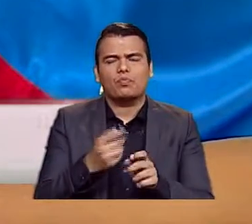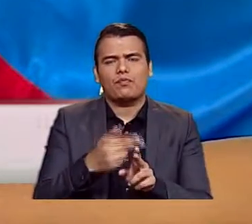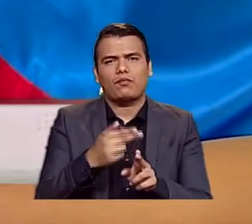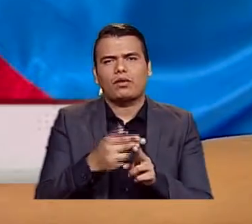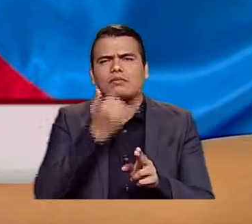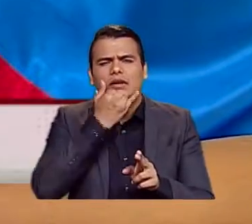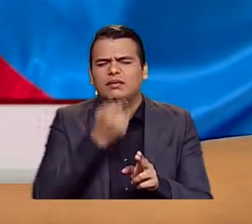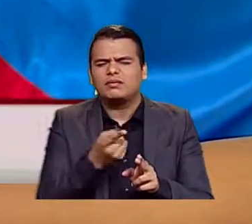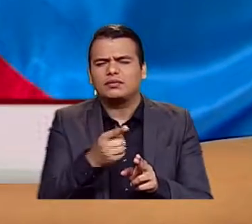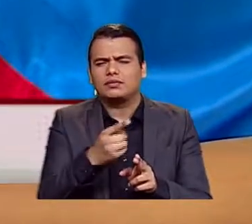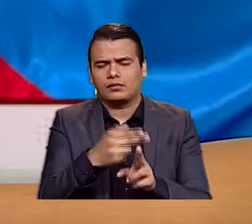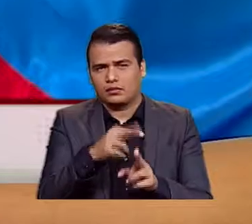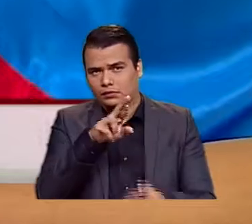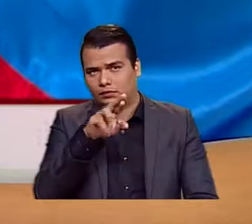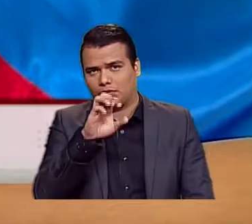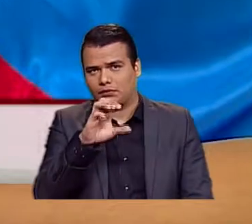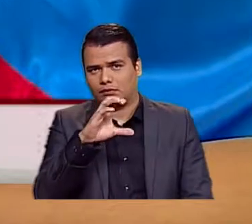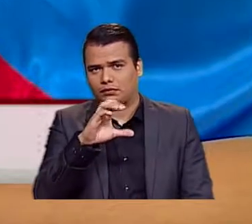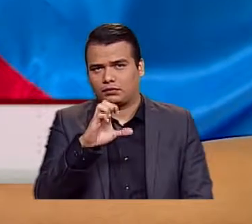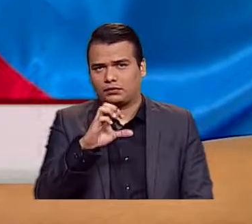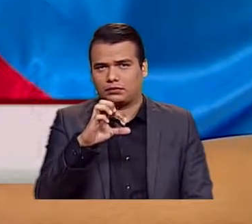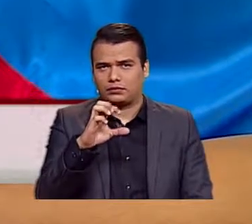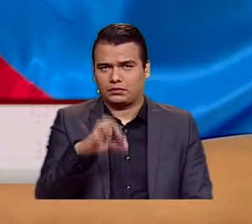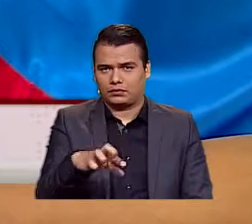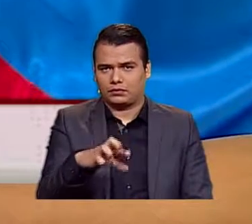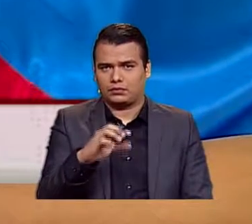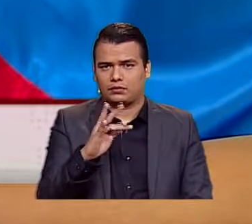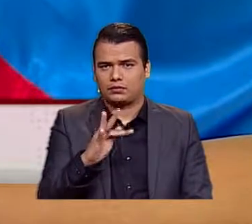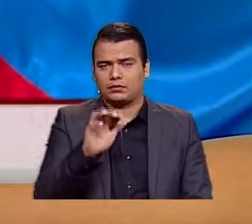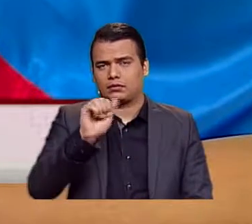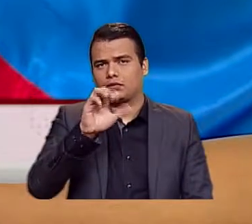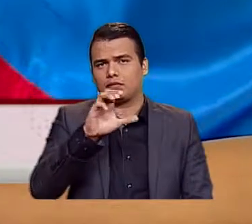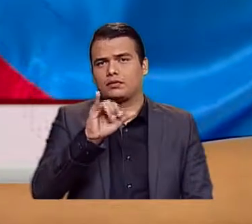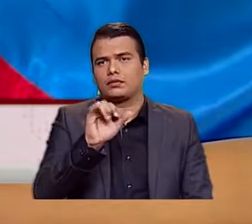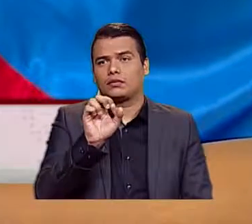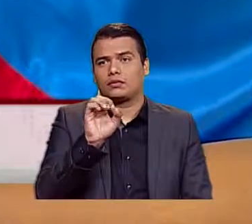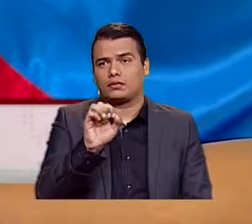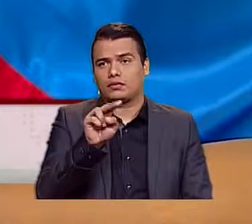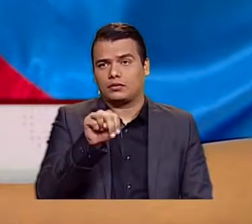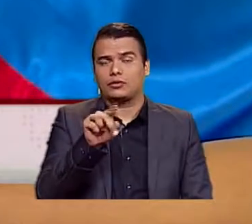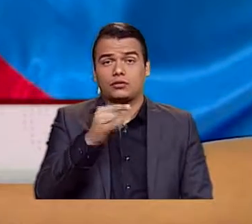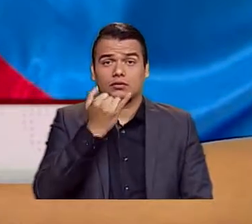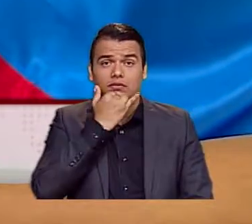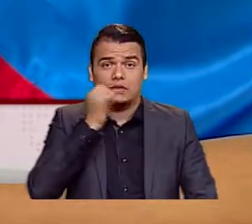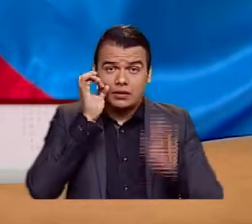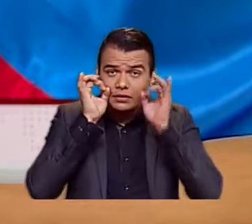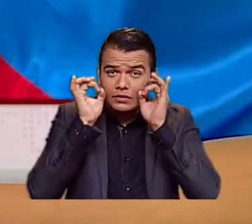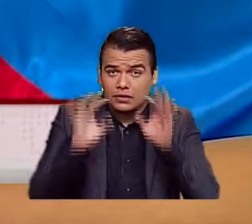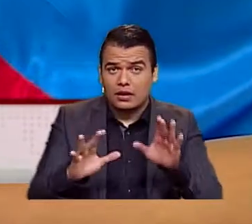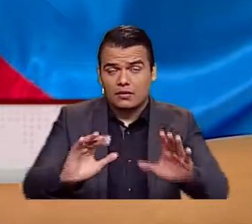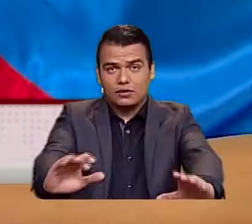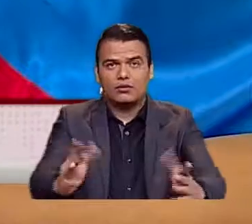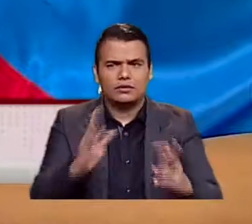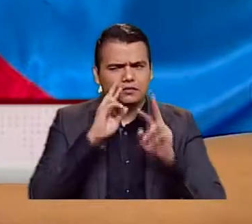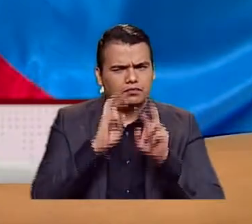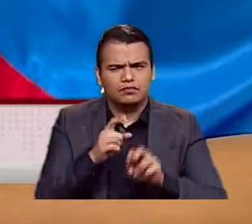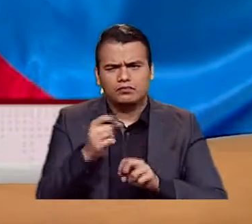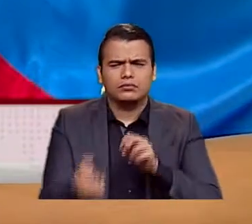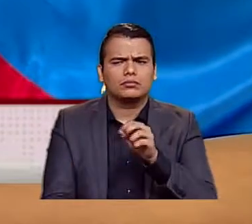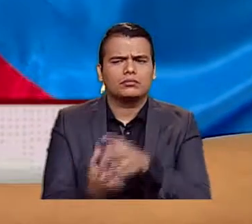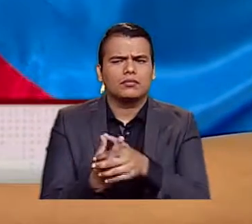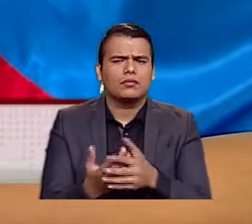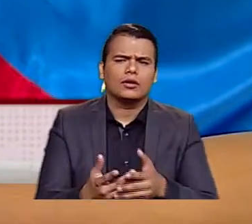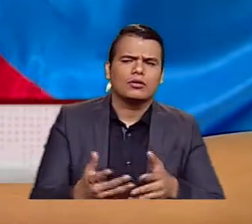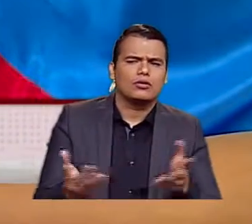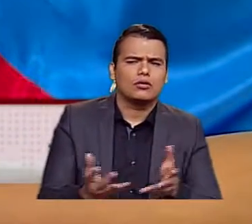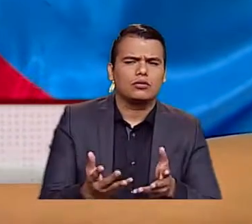delito que es supremamente delicado grave y que también se puede estudiar la procedencia o no